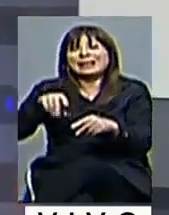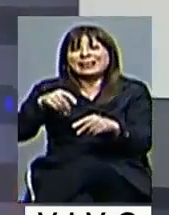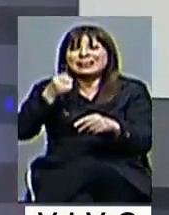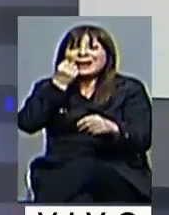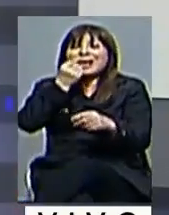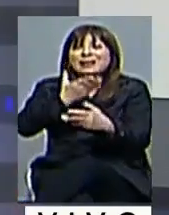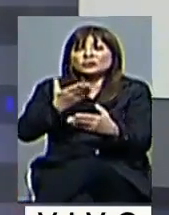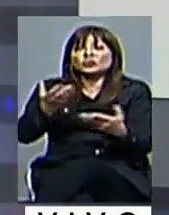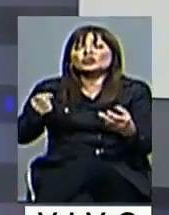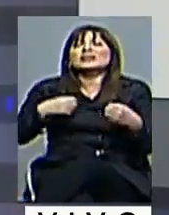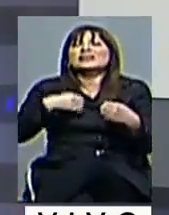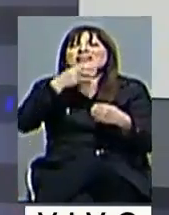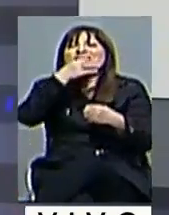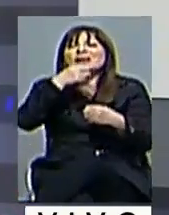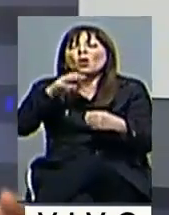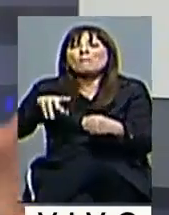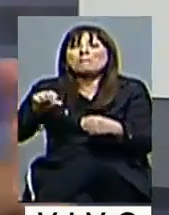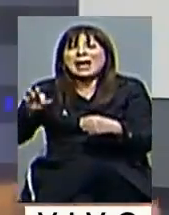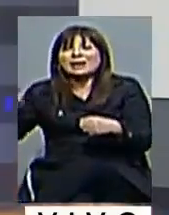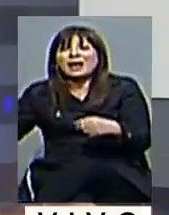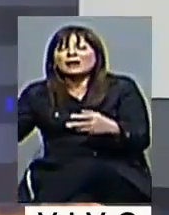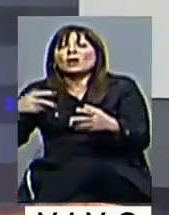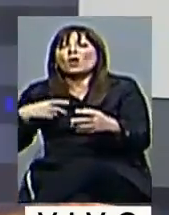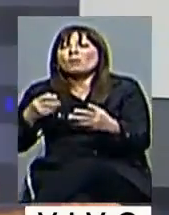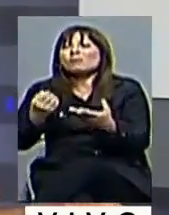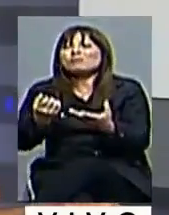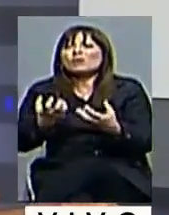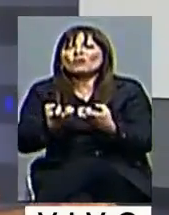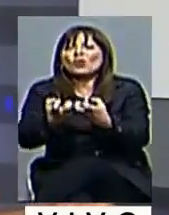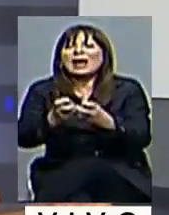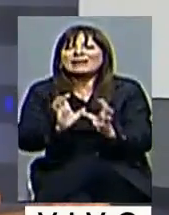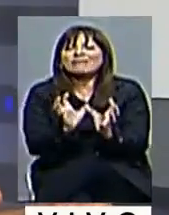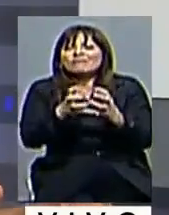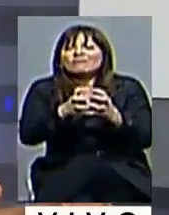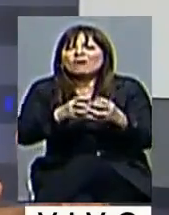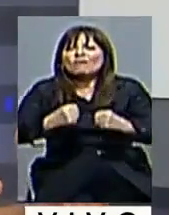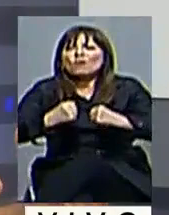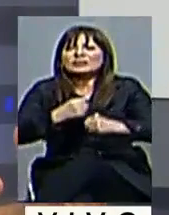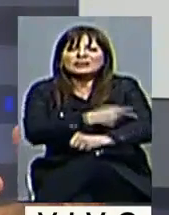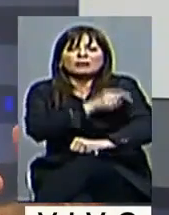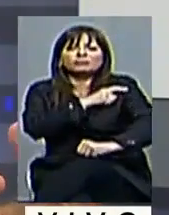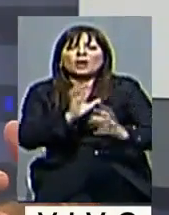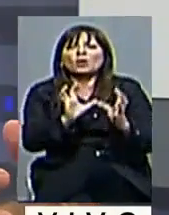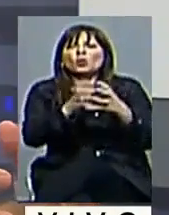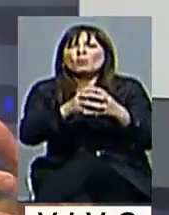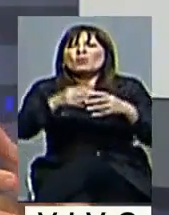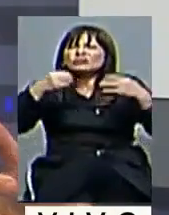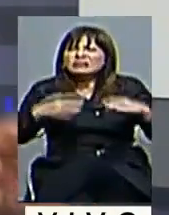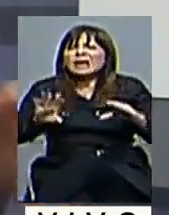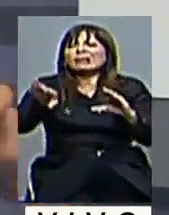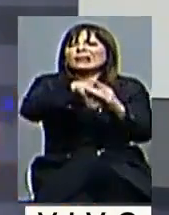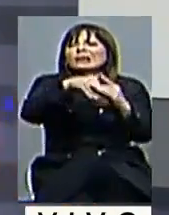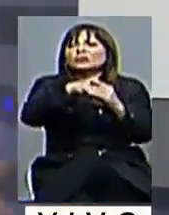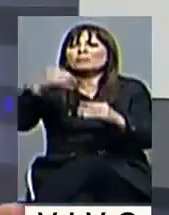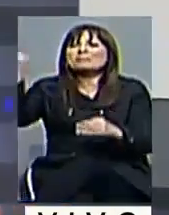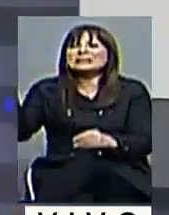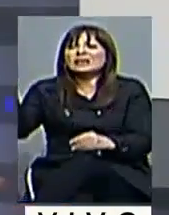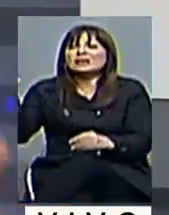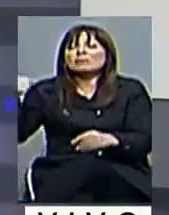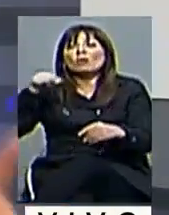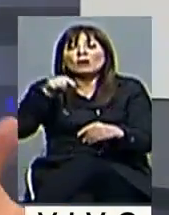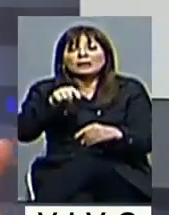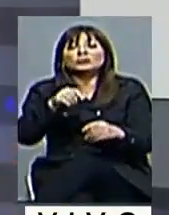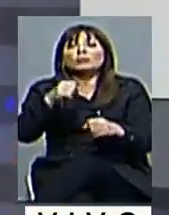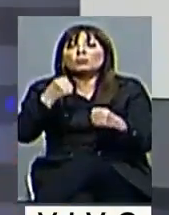tiene más bien que ver con eso, con darle cobertura y fuerza a ese grupo que ya está dentro del piñerismo, digamos, y por lo tanto ellos van a